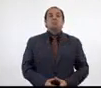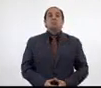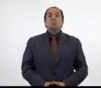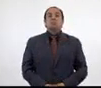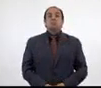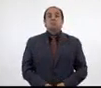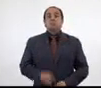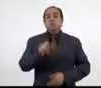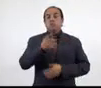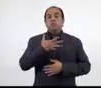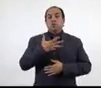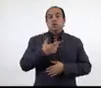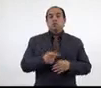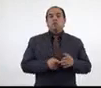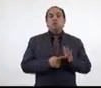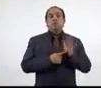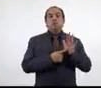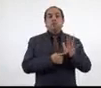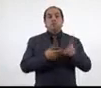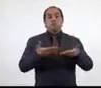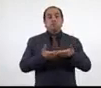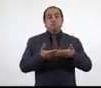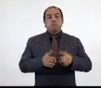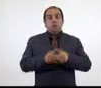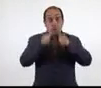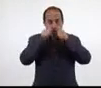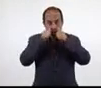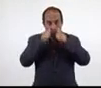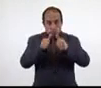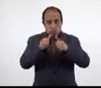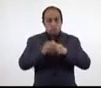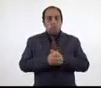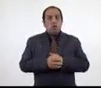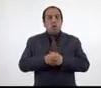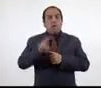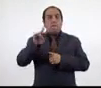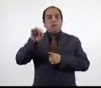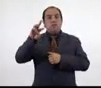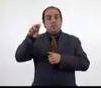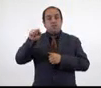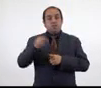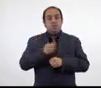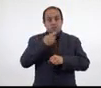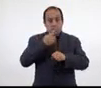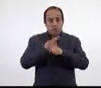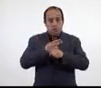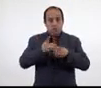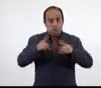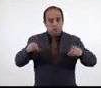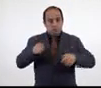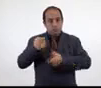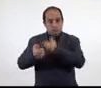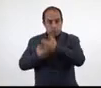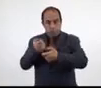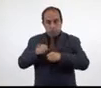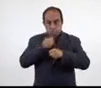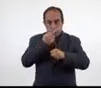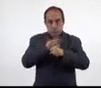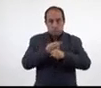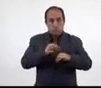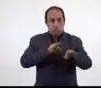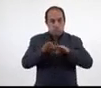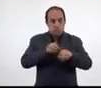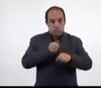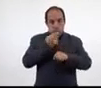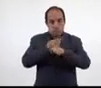está presente la Comisión Ejecutiva de Atención a Víctimas, la propia Secretaría de Desarrollo Económico, la Secretaría del Trabajo, la Secretaría